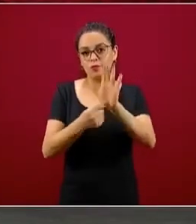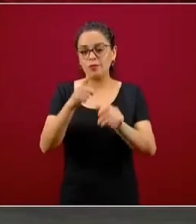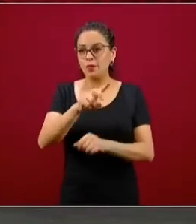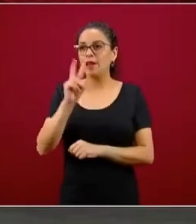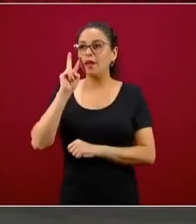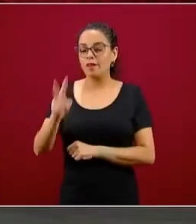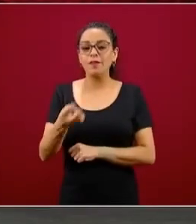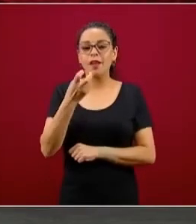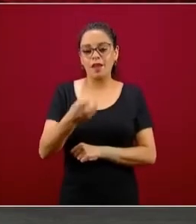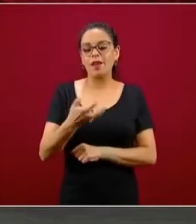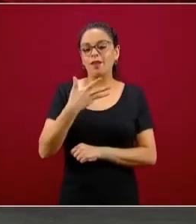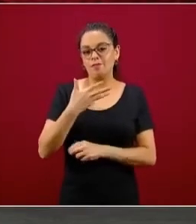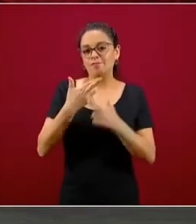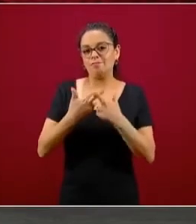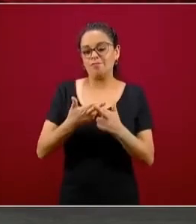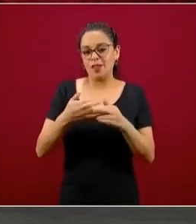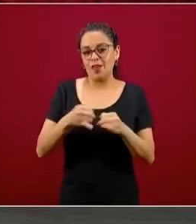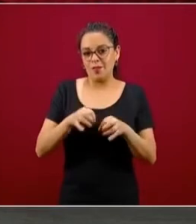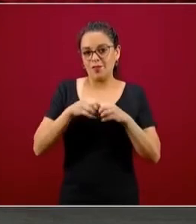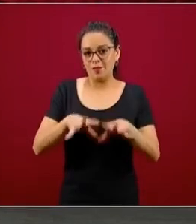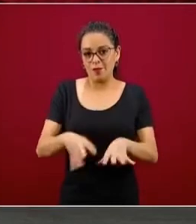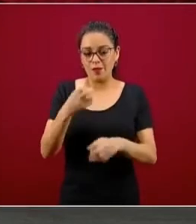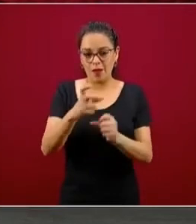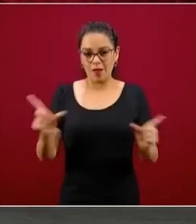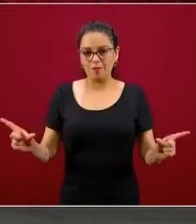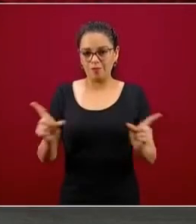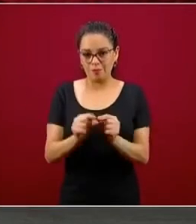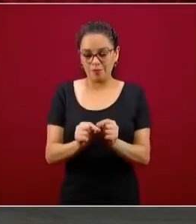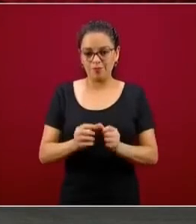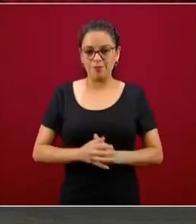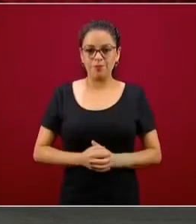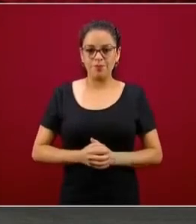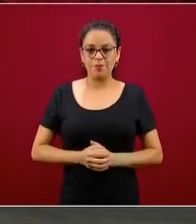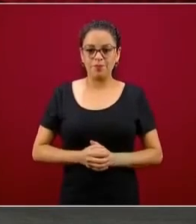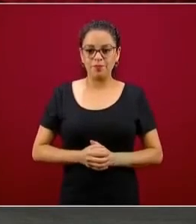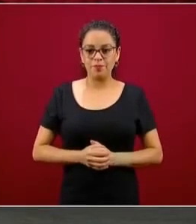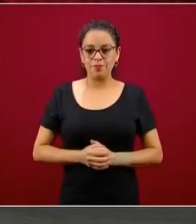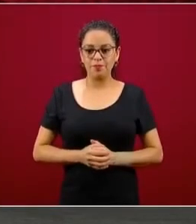esta información. Sería lo de la parte.